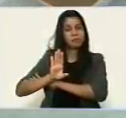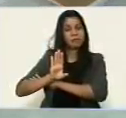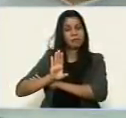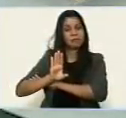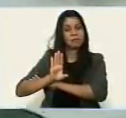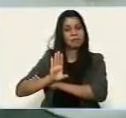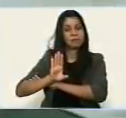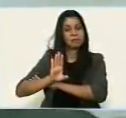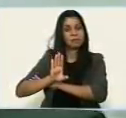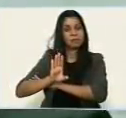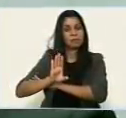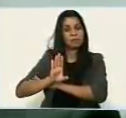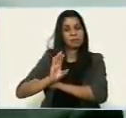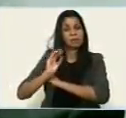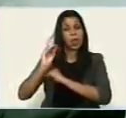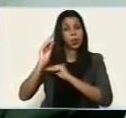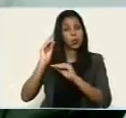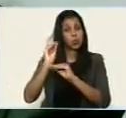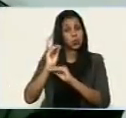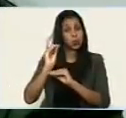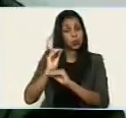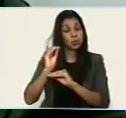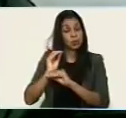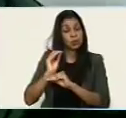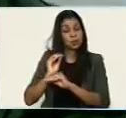Y se preservó a duras penas